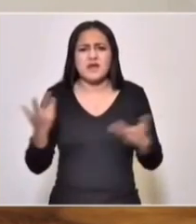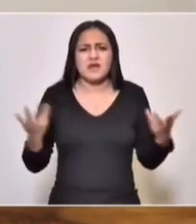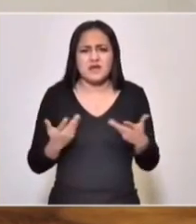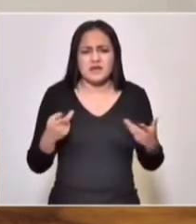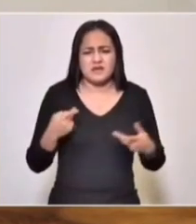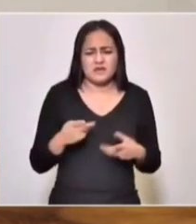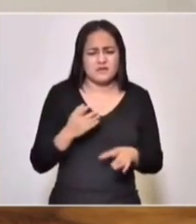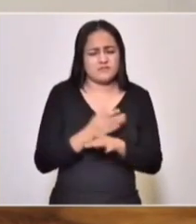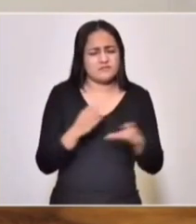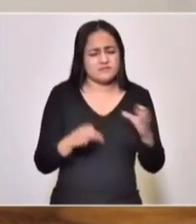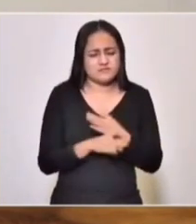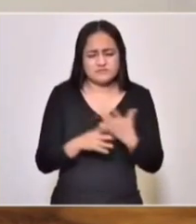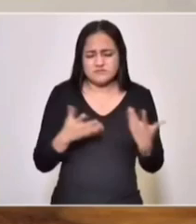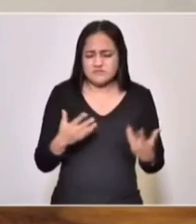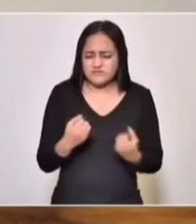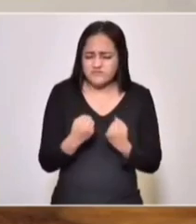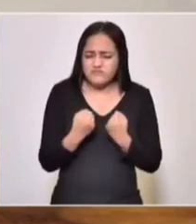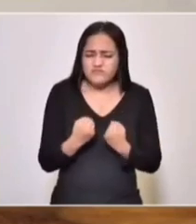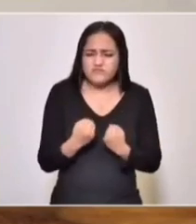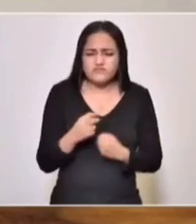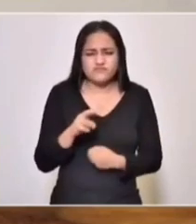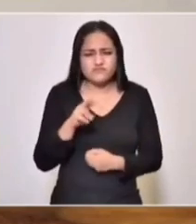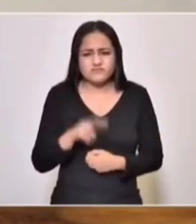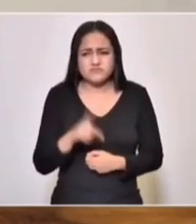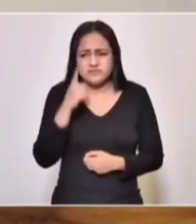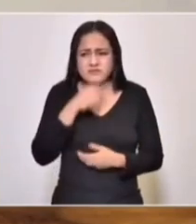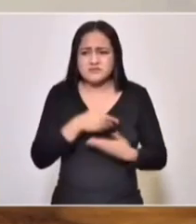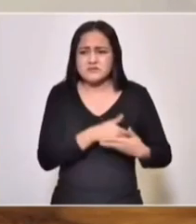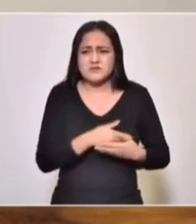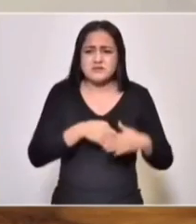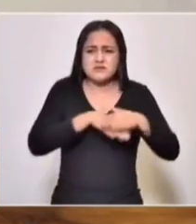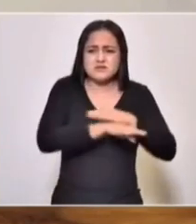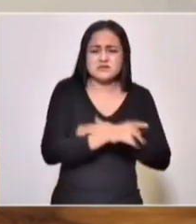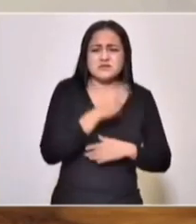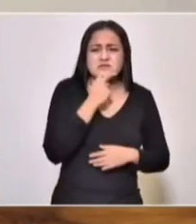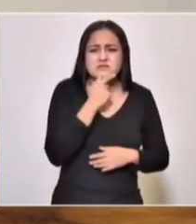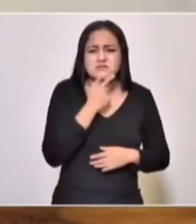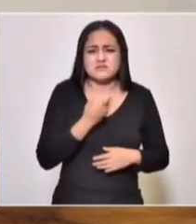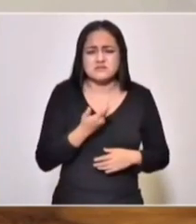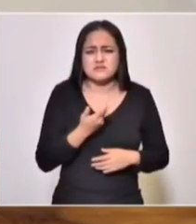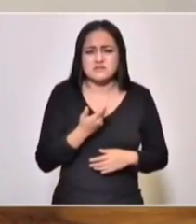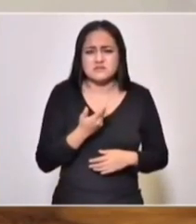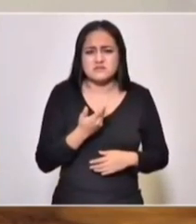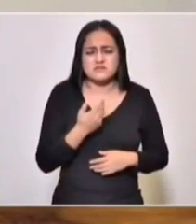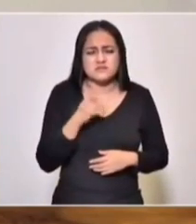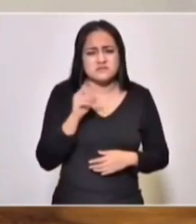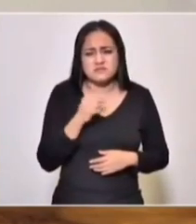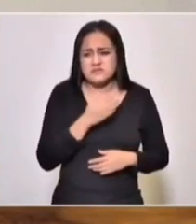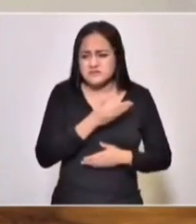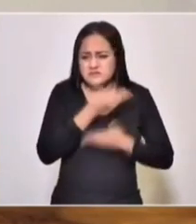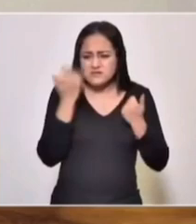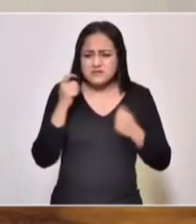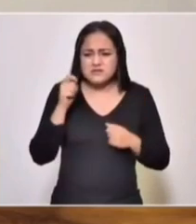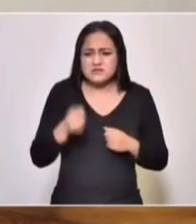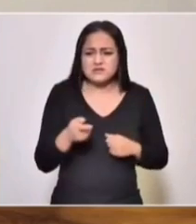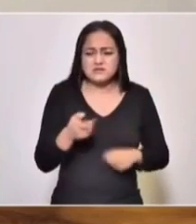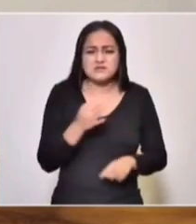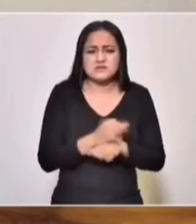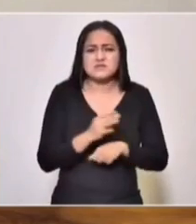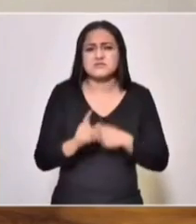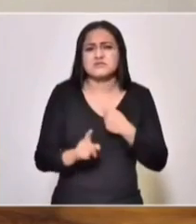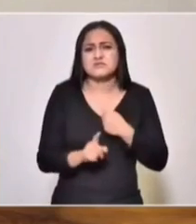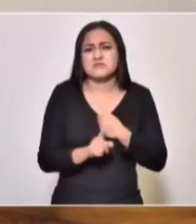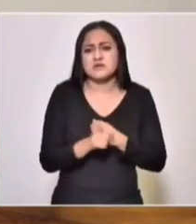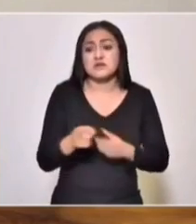haber introducido el cadáver del niño Tadeo? Y no hay otra más que esta disputa por